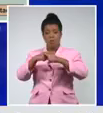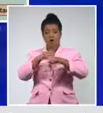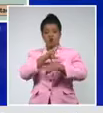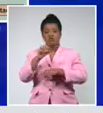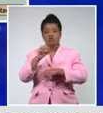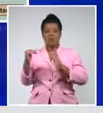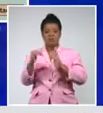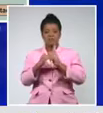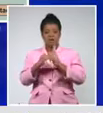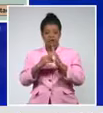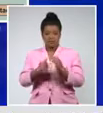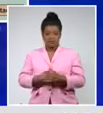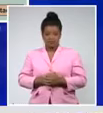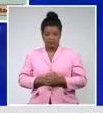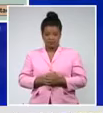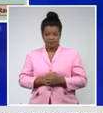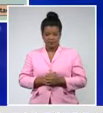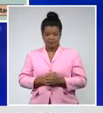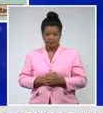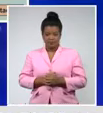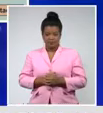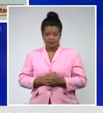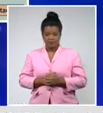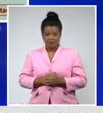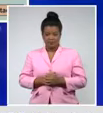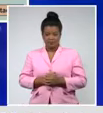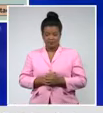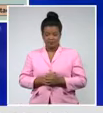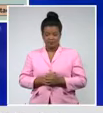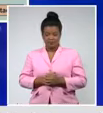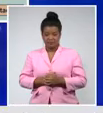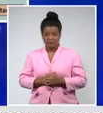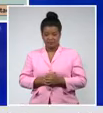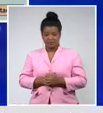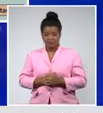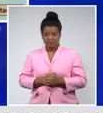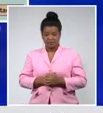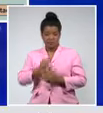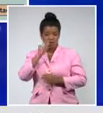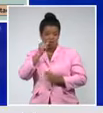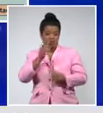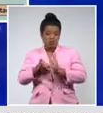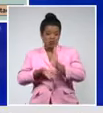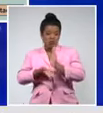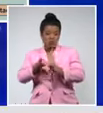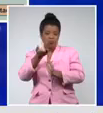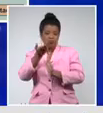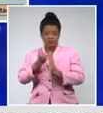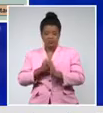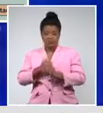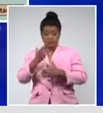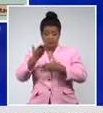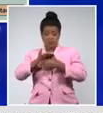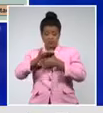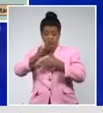la segunda posición de tasas más altas, incrementa, y Santiago de Cuba